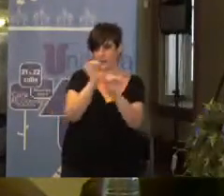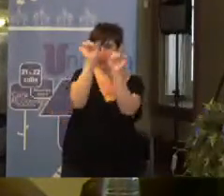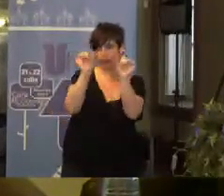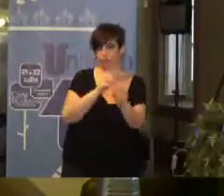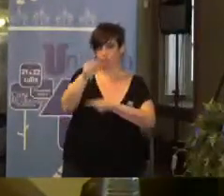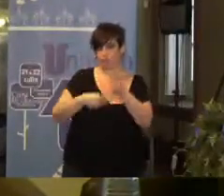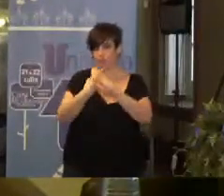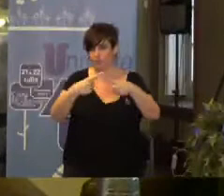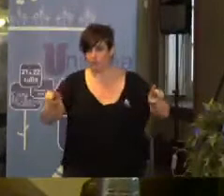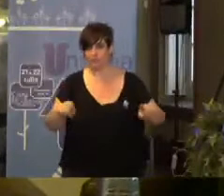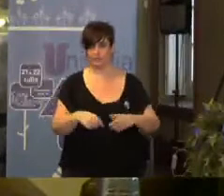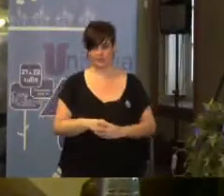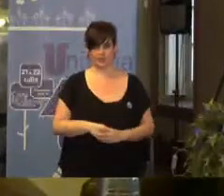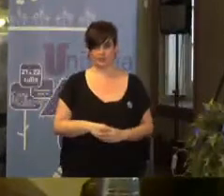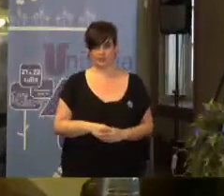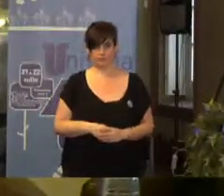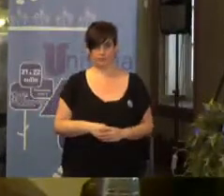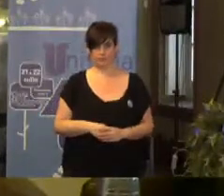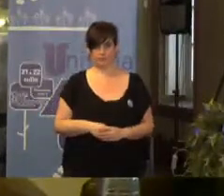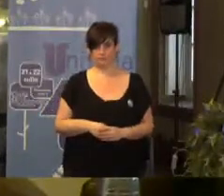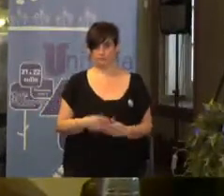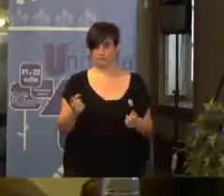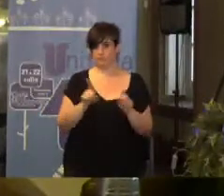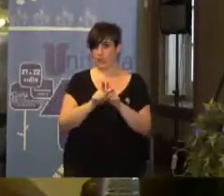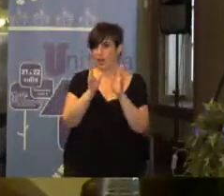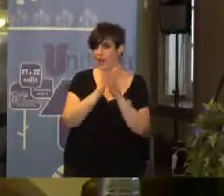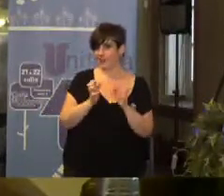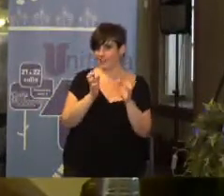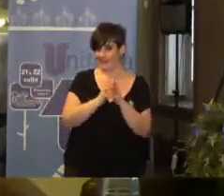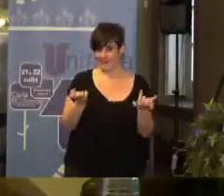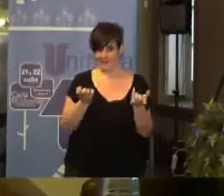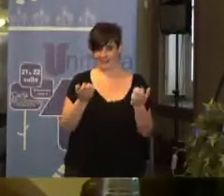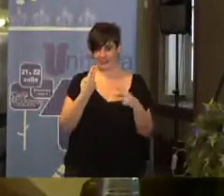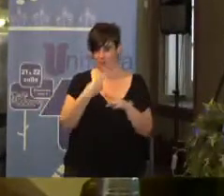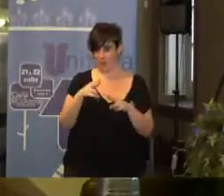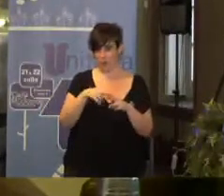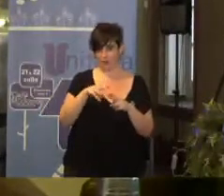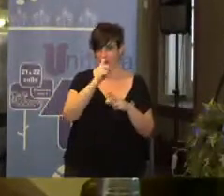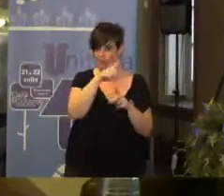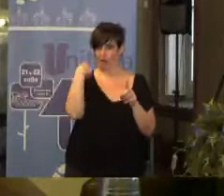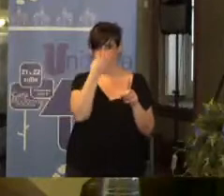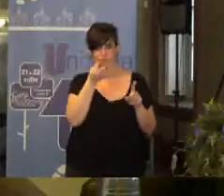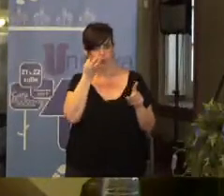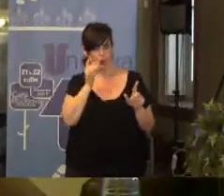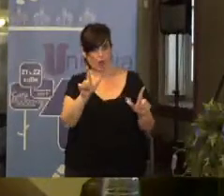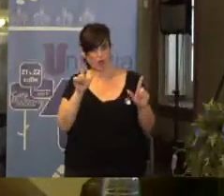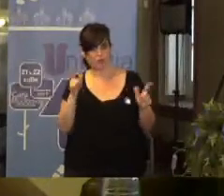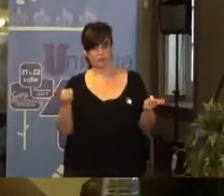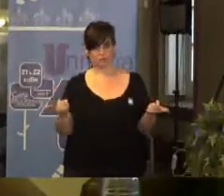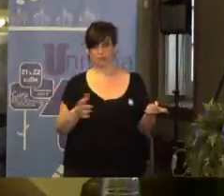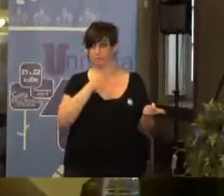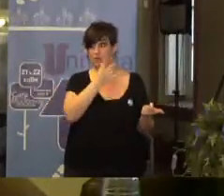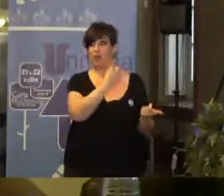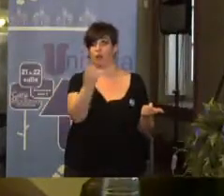con sororidade, con ganas de feminizar en certa maneira a política, que eu creo que lle fai